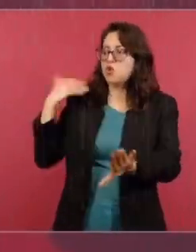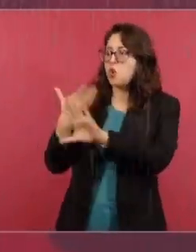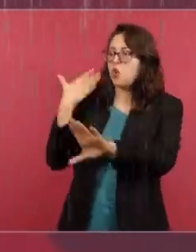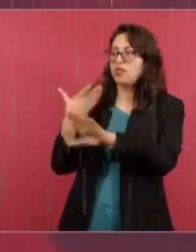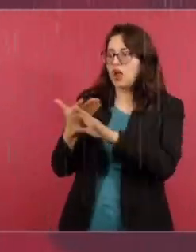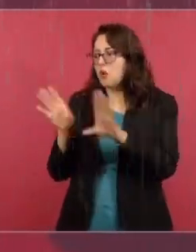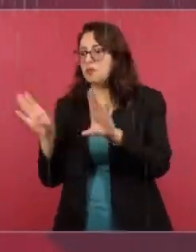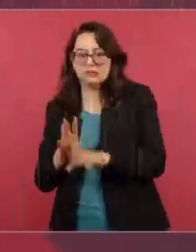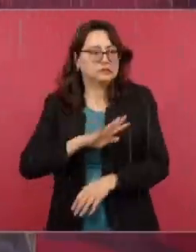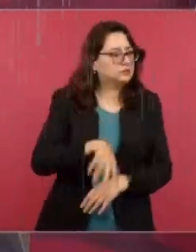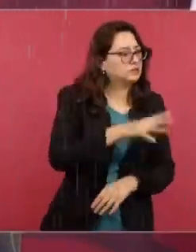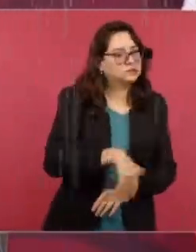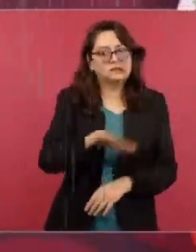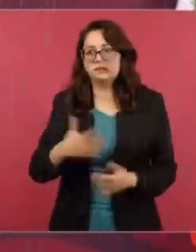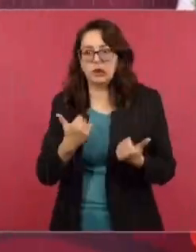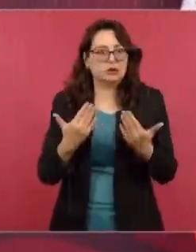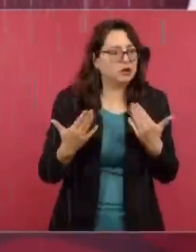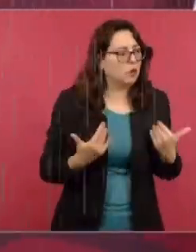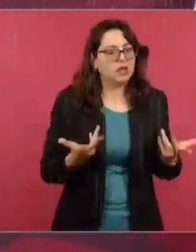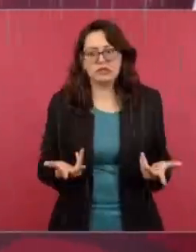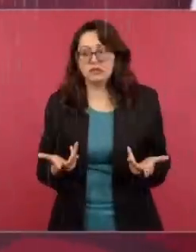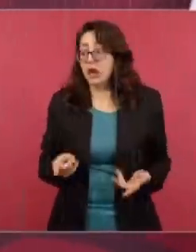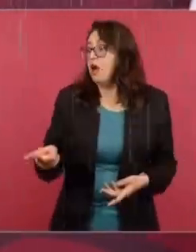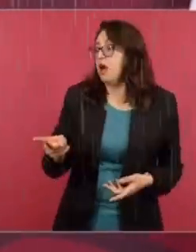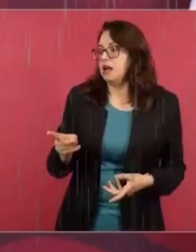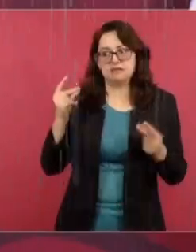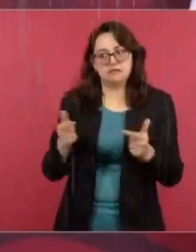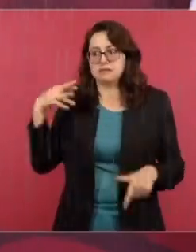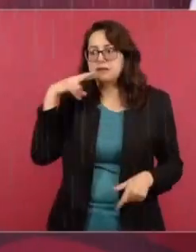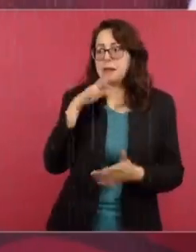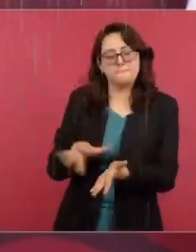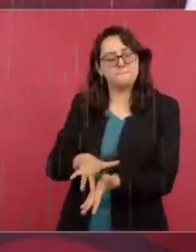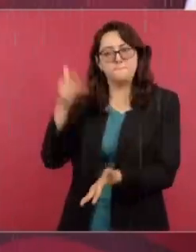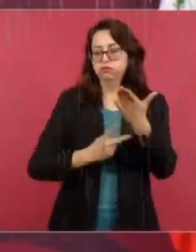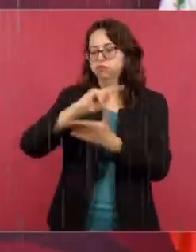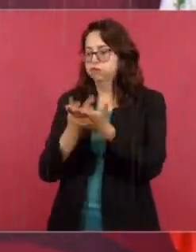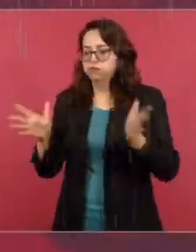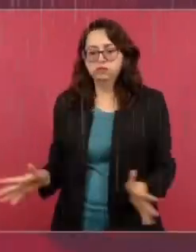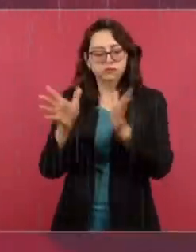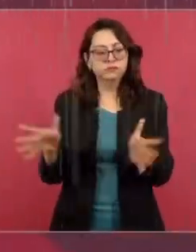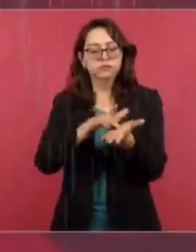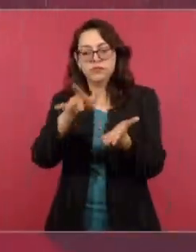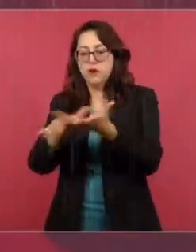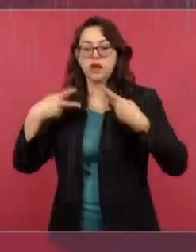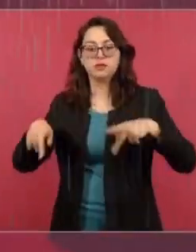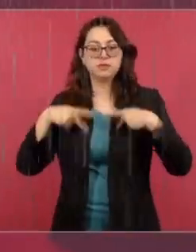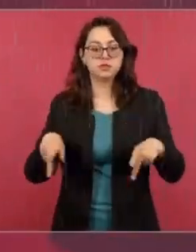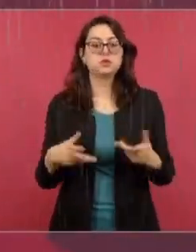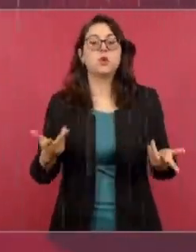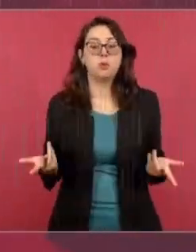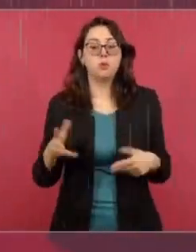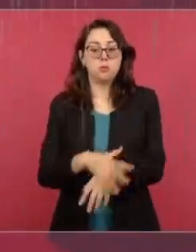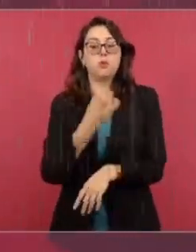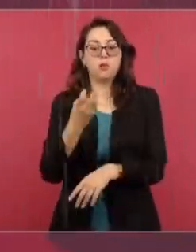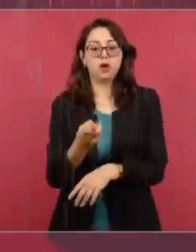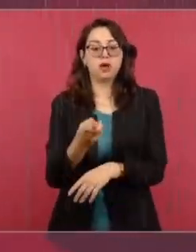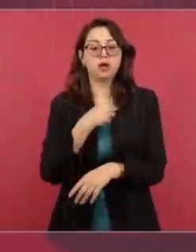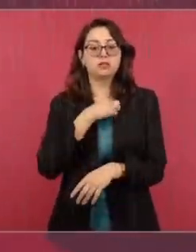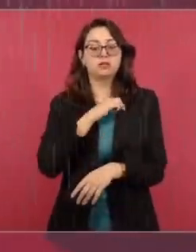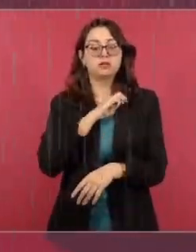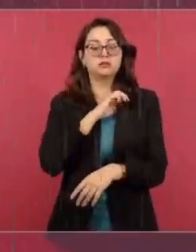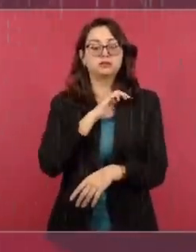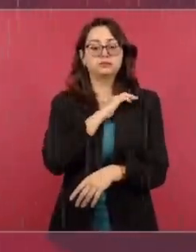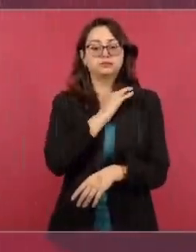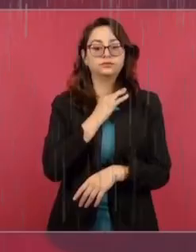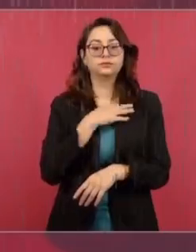miga. Entonces, cualquier cosa se vuelve viral. Por eso les envío pues